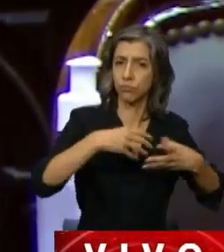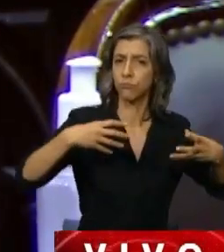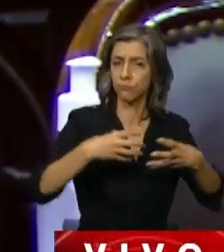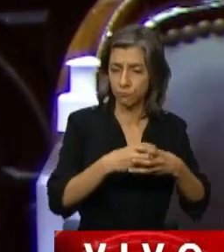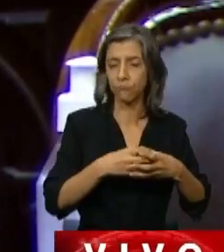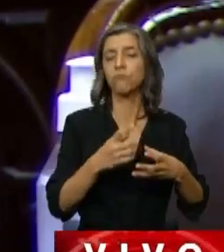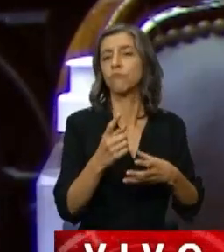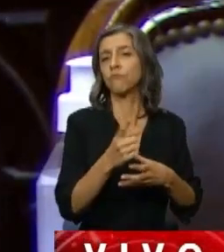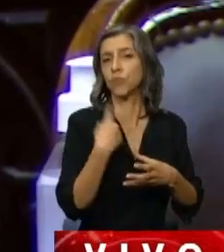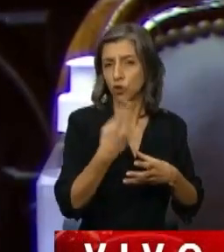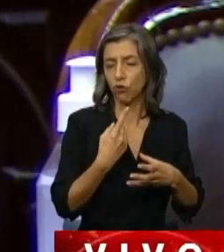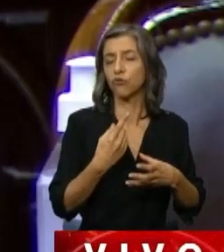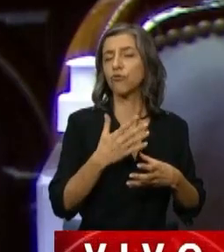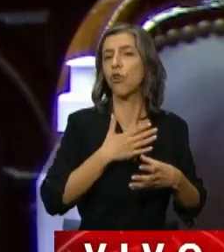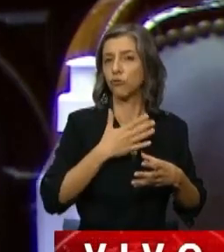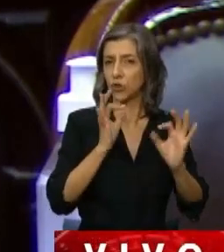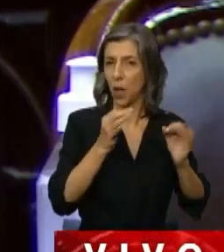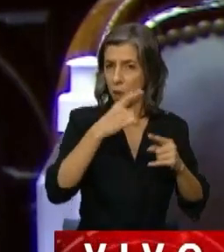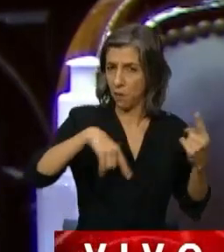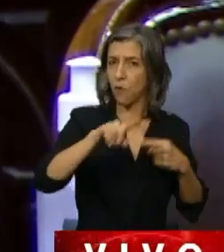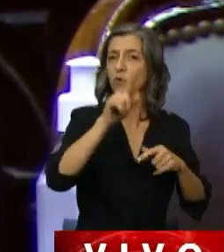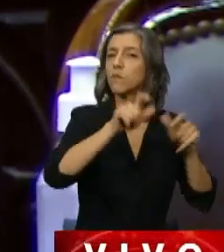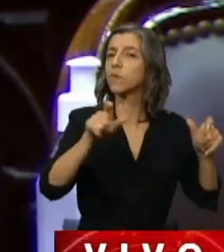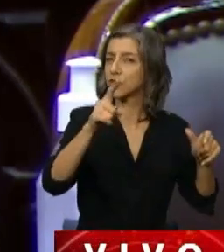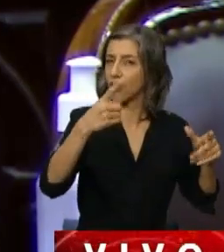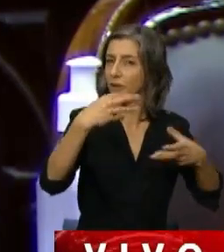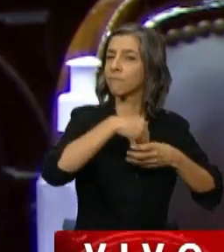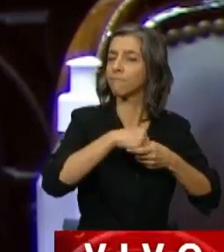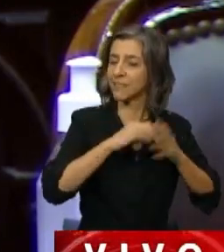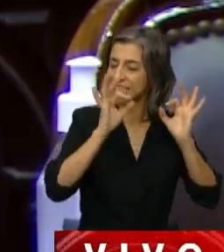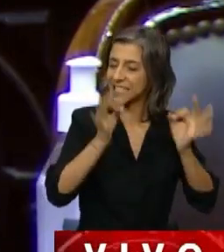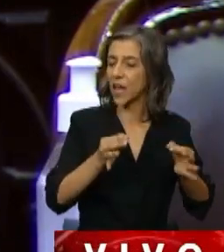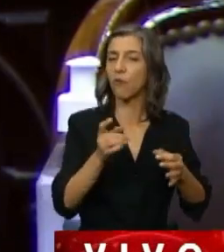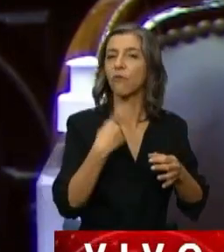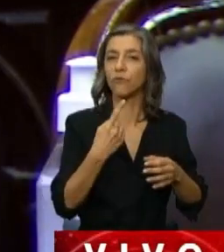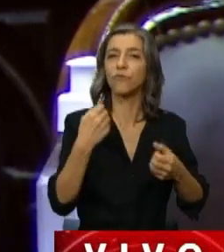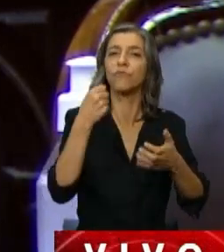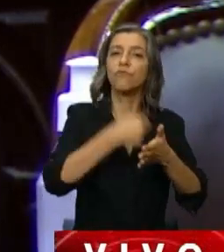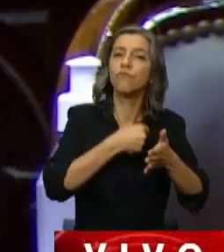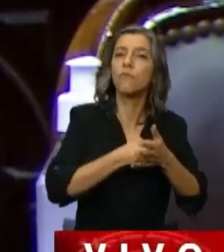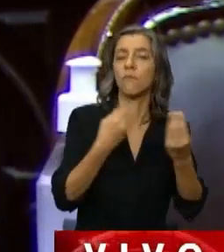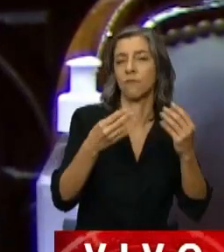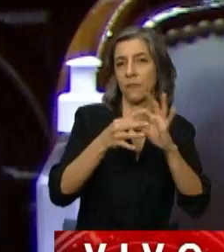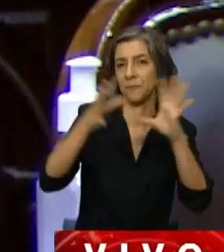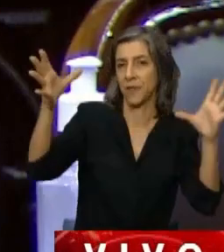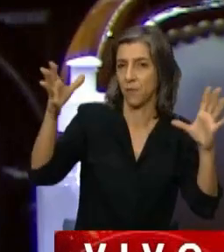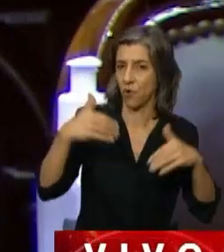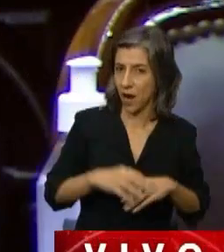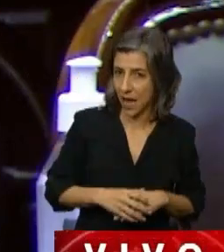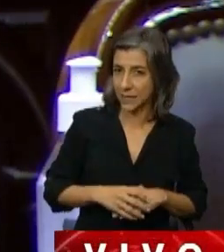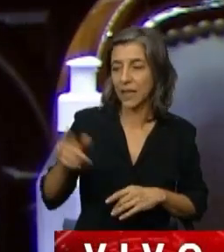nosotros es reivindicada como un éxito democrático y no pensarlo